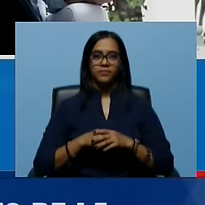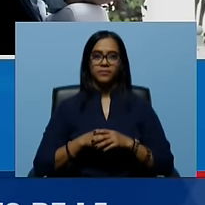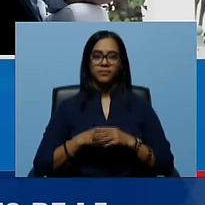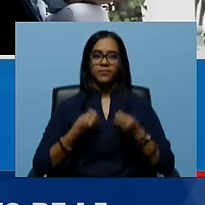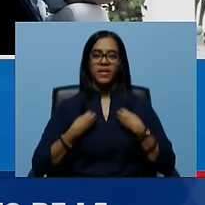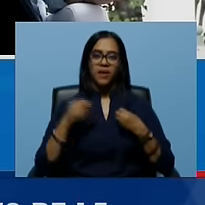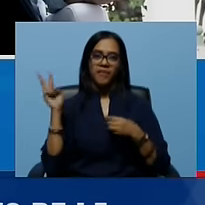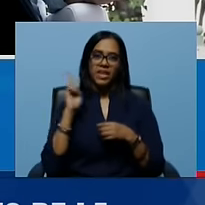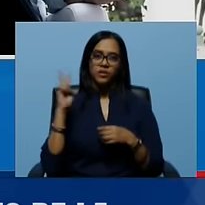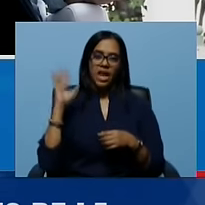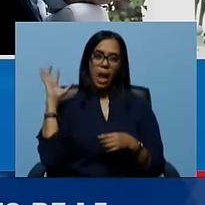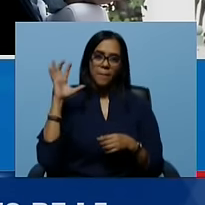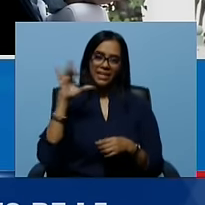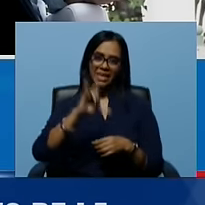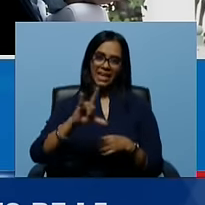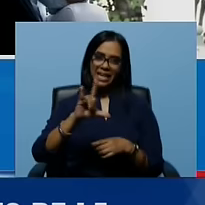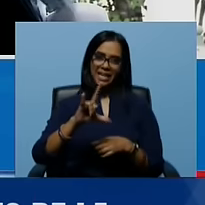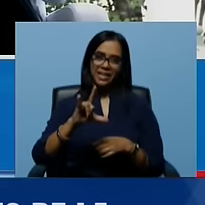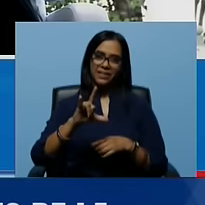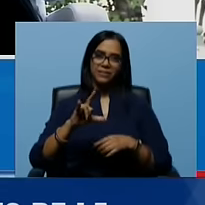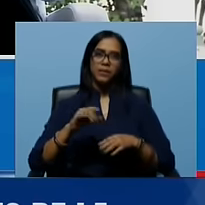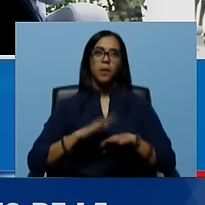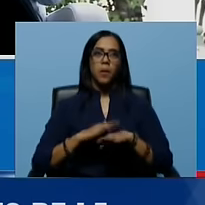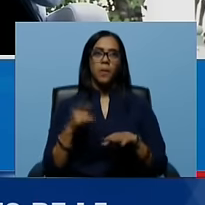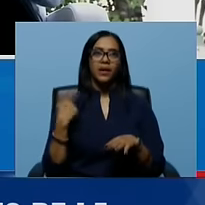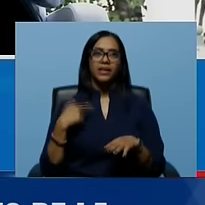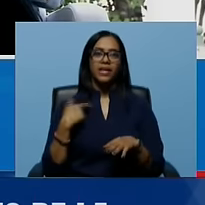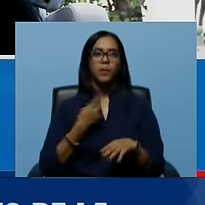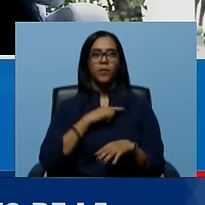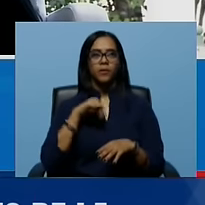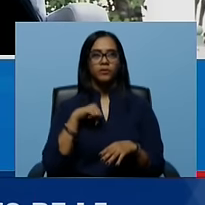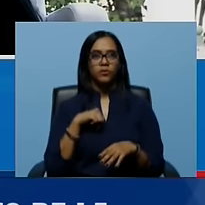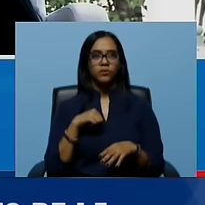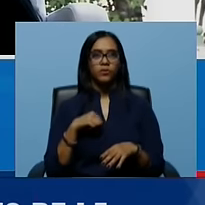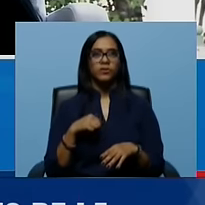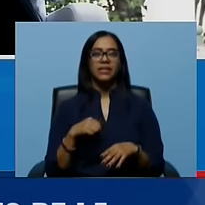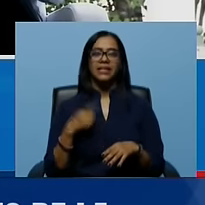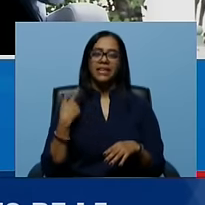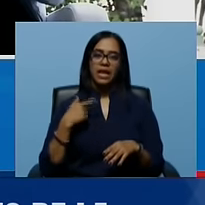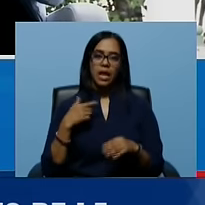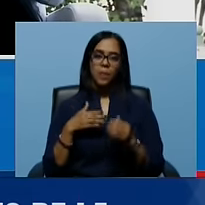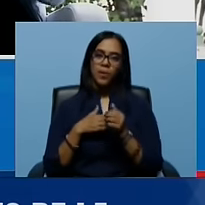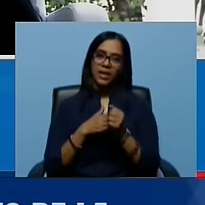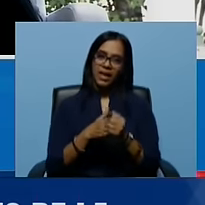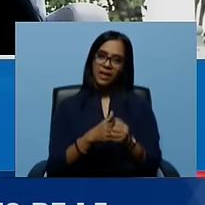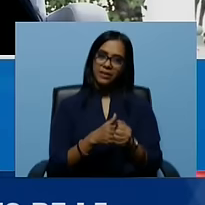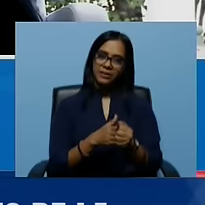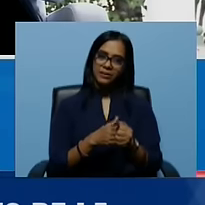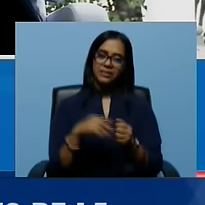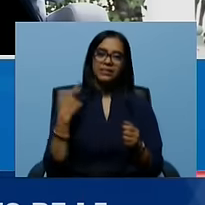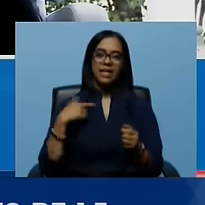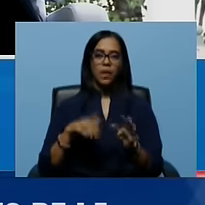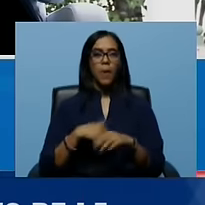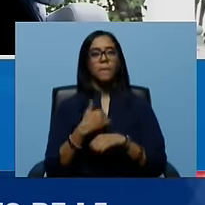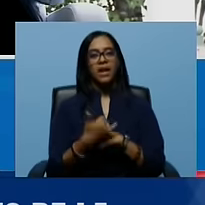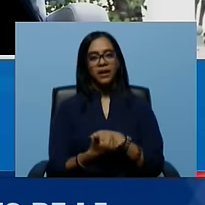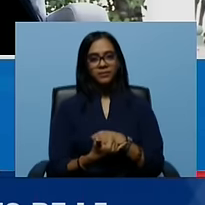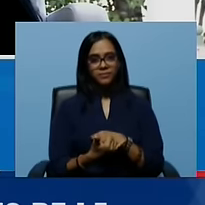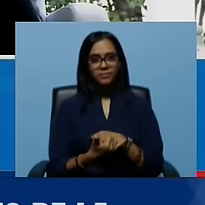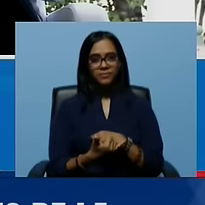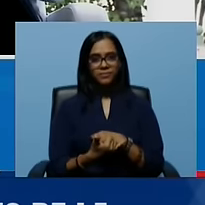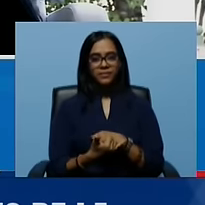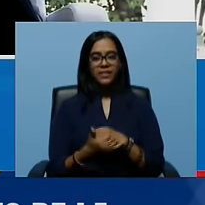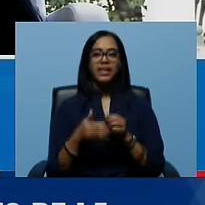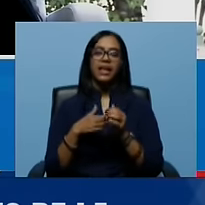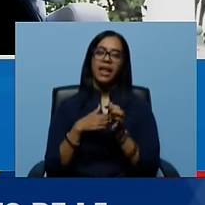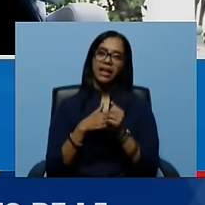Viva Venezuela, mi patria querida. Porque tenemos nosotros que tener, tenemos guía, tenemos plan. Y la